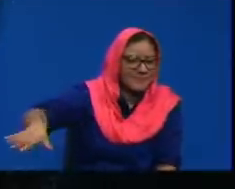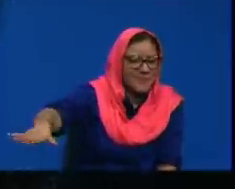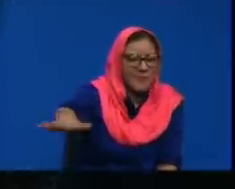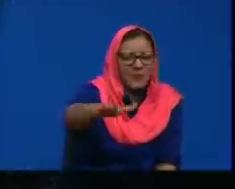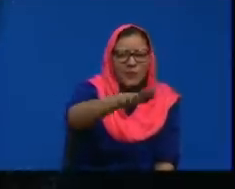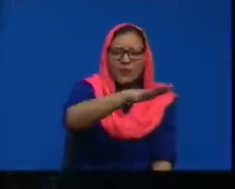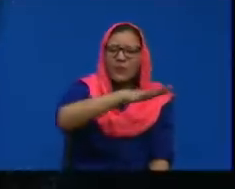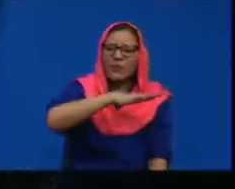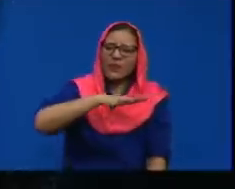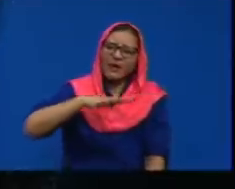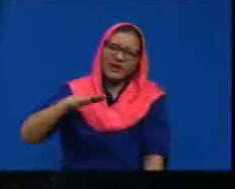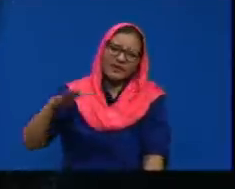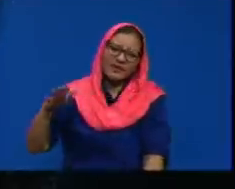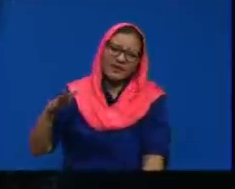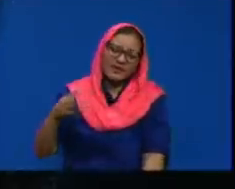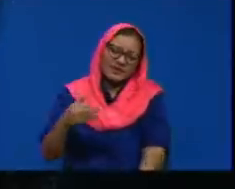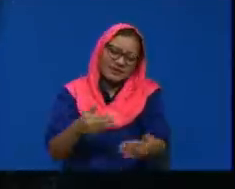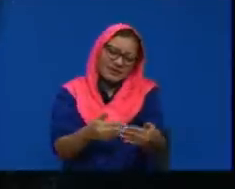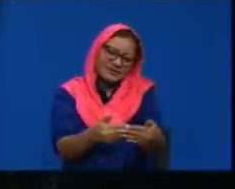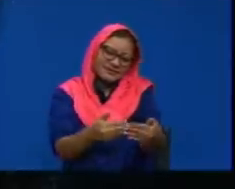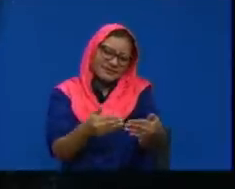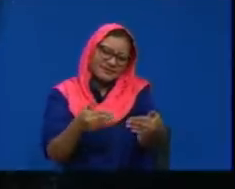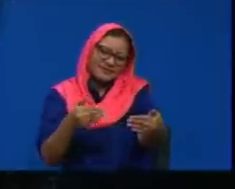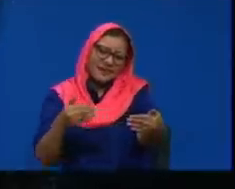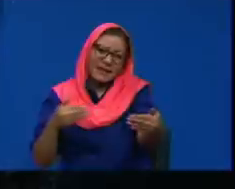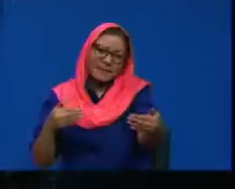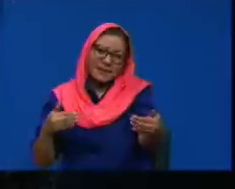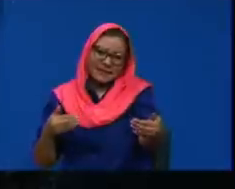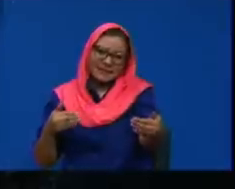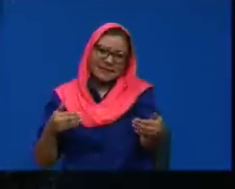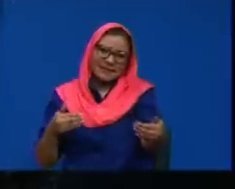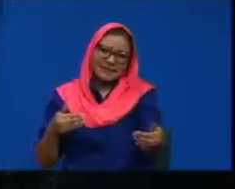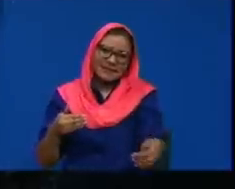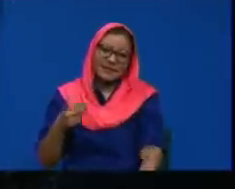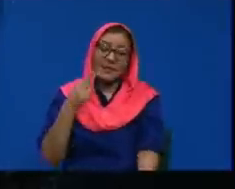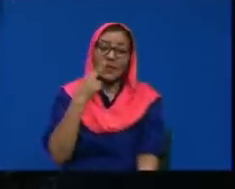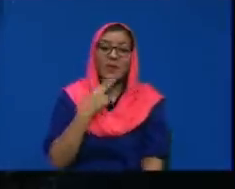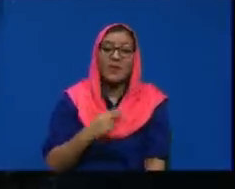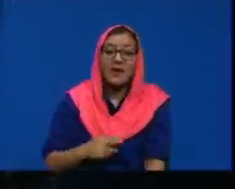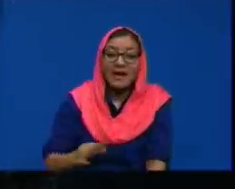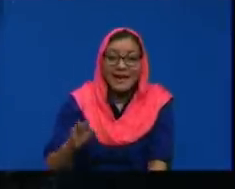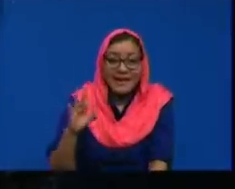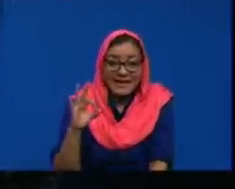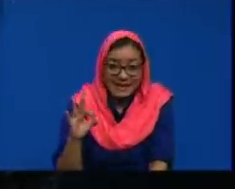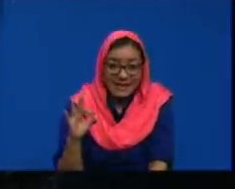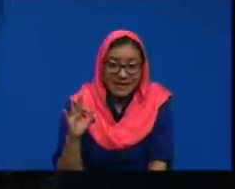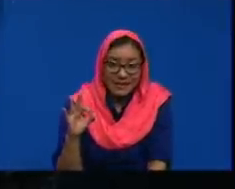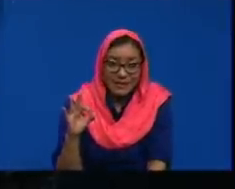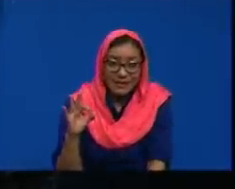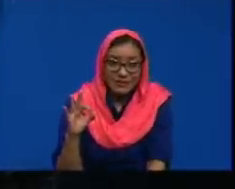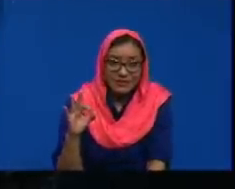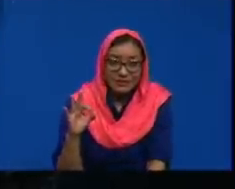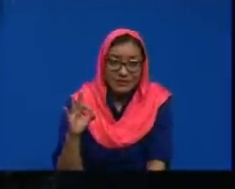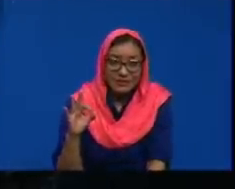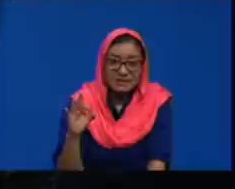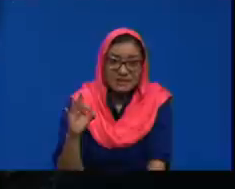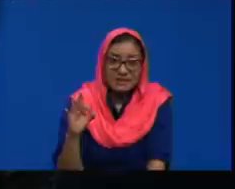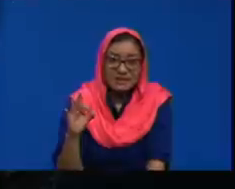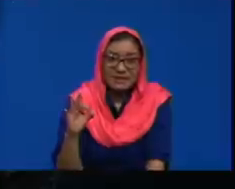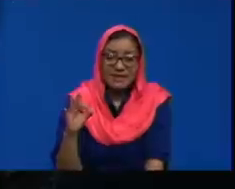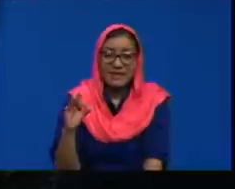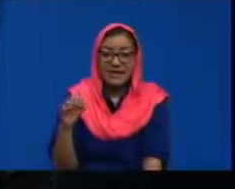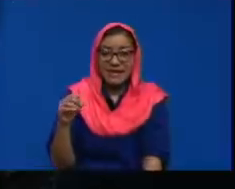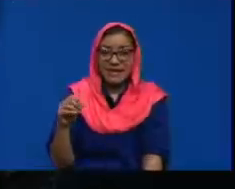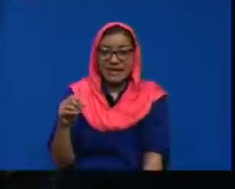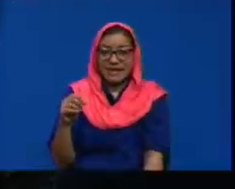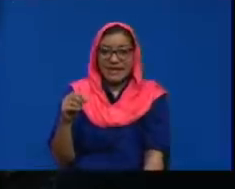estoy apartando a mis hijos poniendo la marca